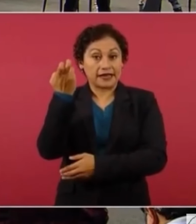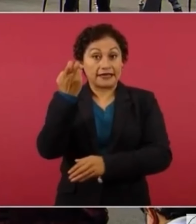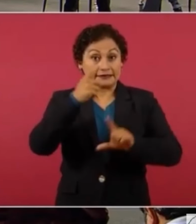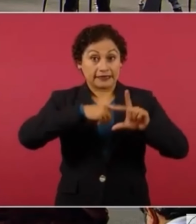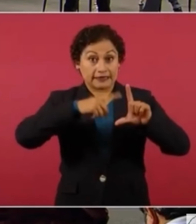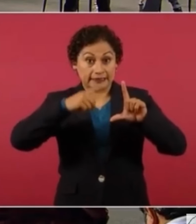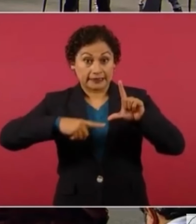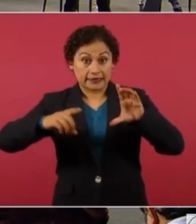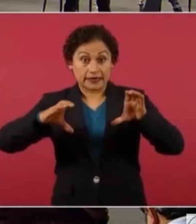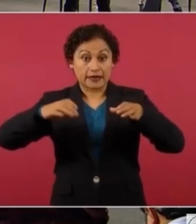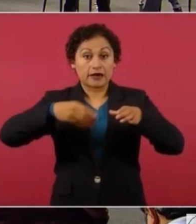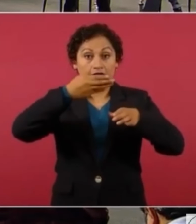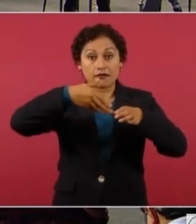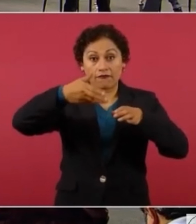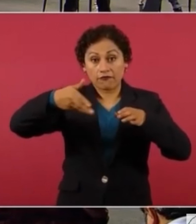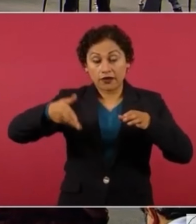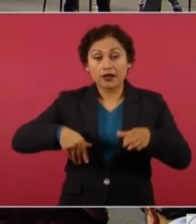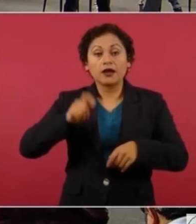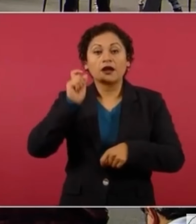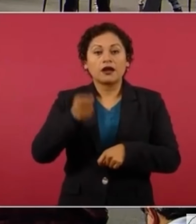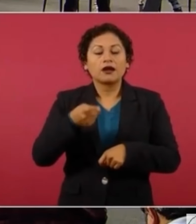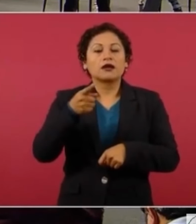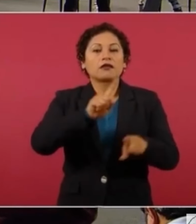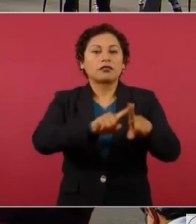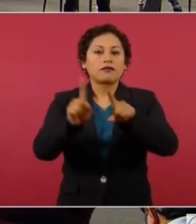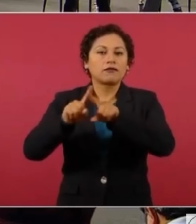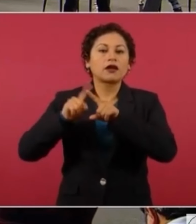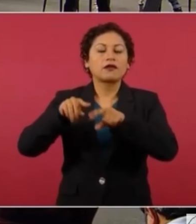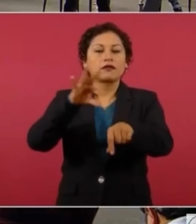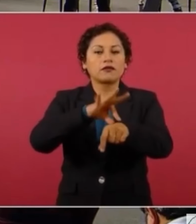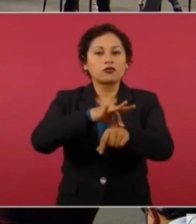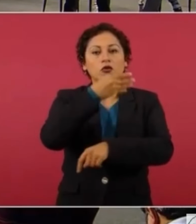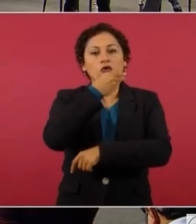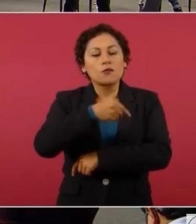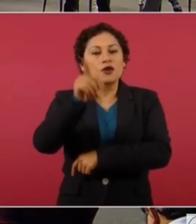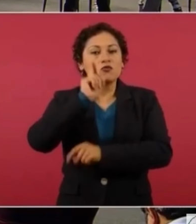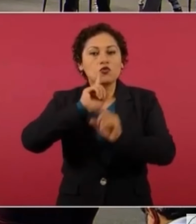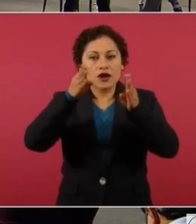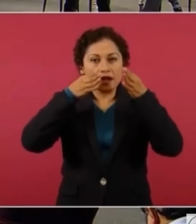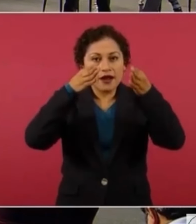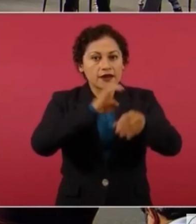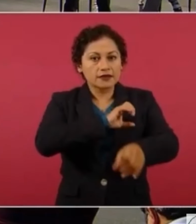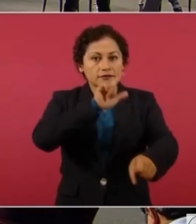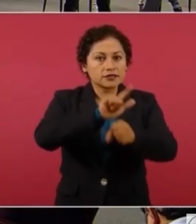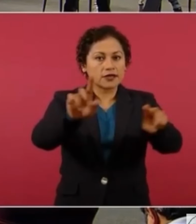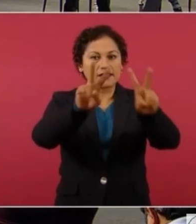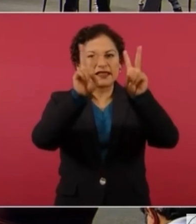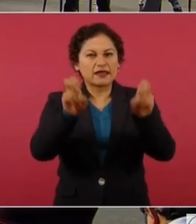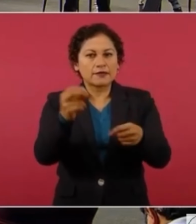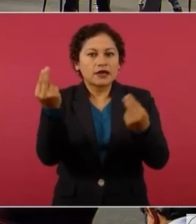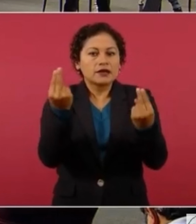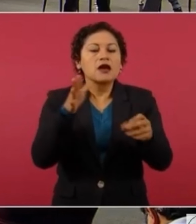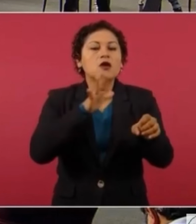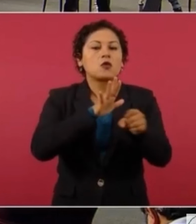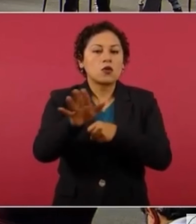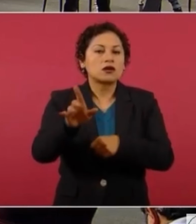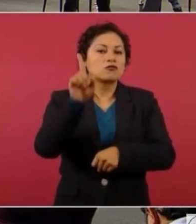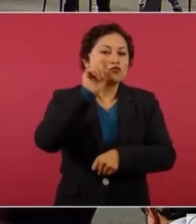los médicos y médicas de las especialidades que más se requieren, sobre todo ginecología,